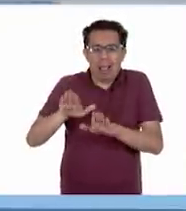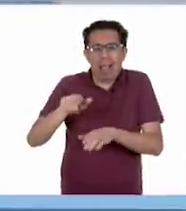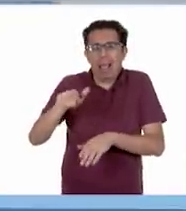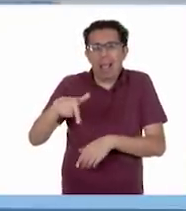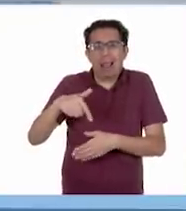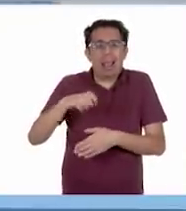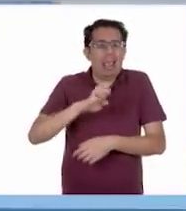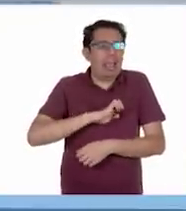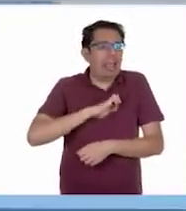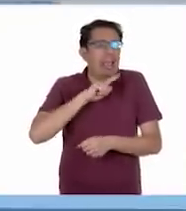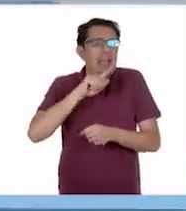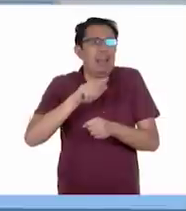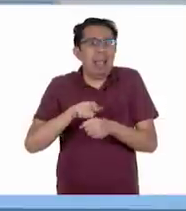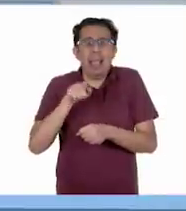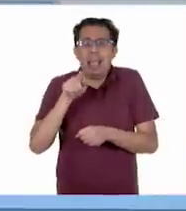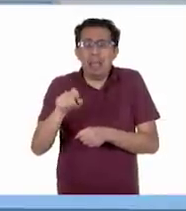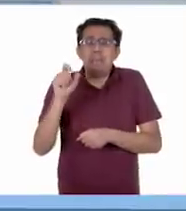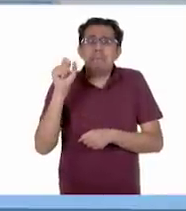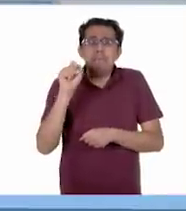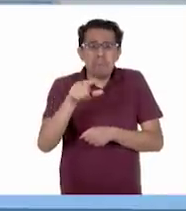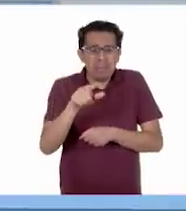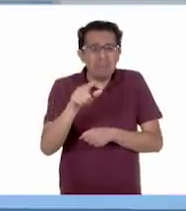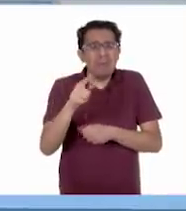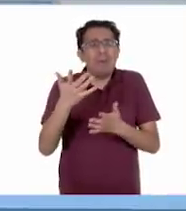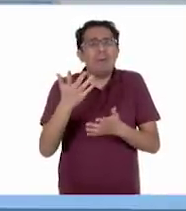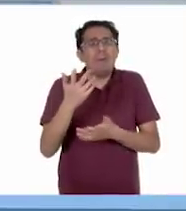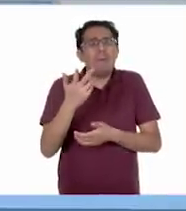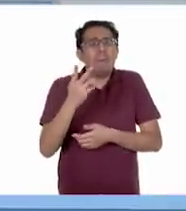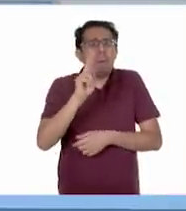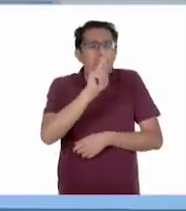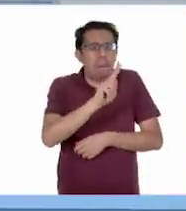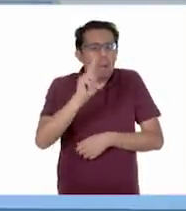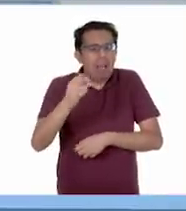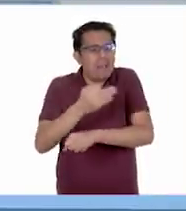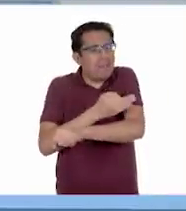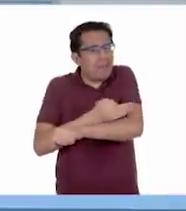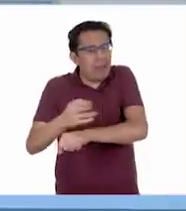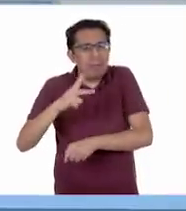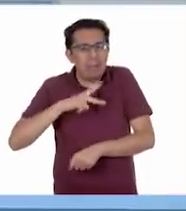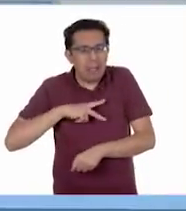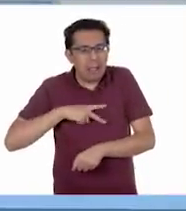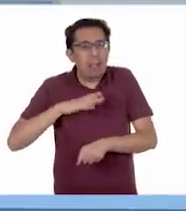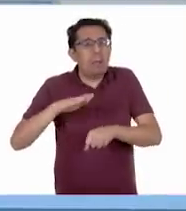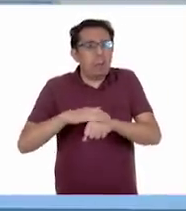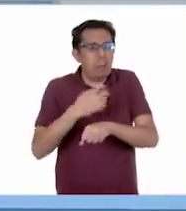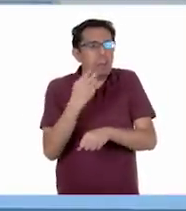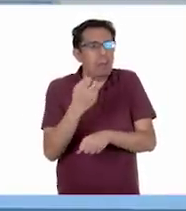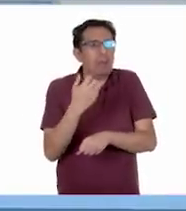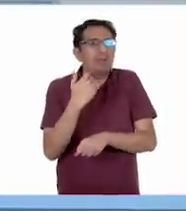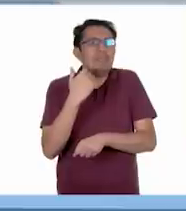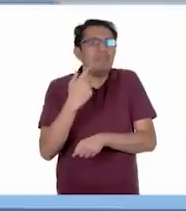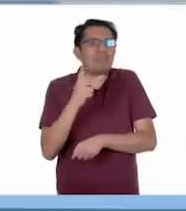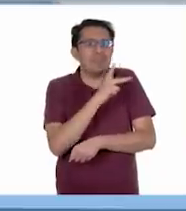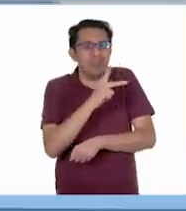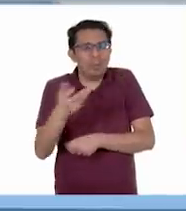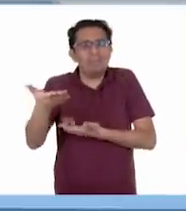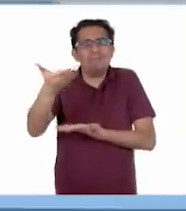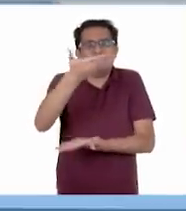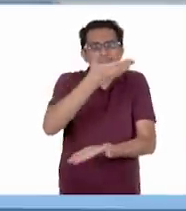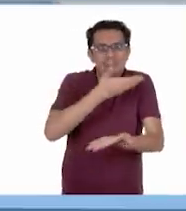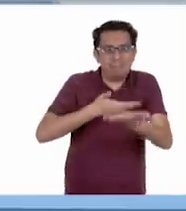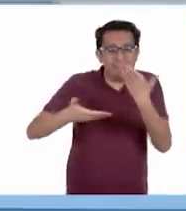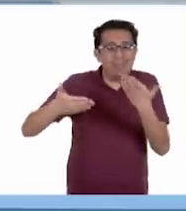mucha razón. Por eso tratamos de llevarnos muy bien entre todos, de respetar nuestros espacios,